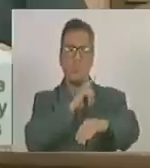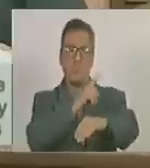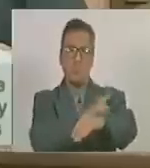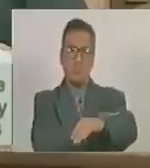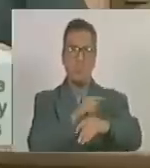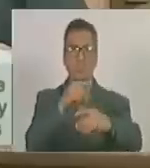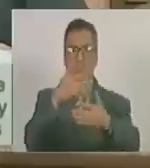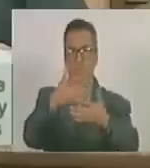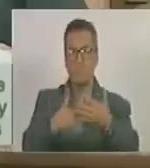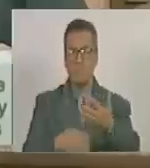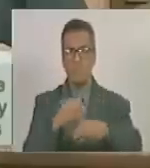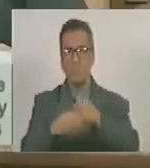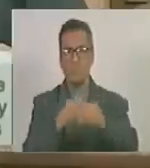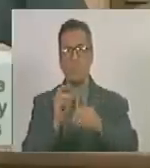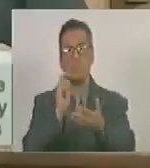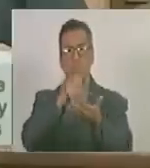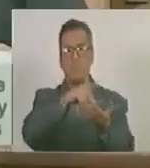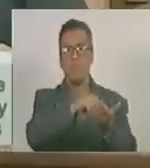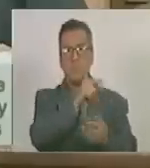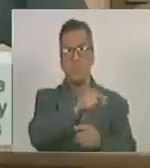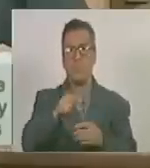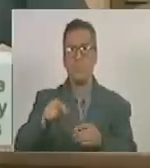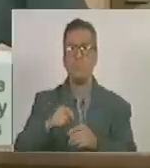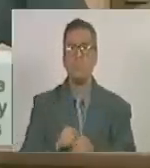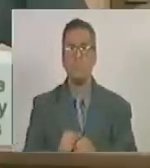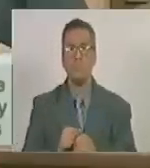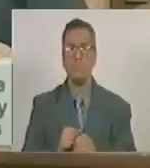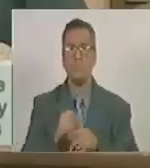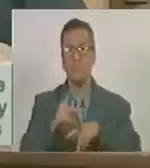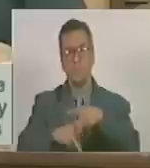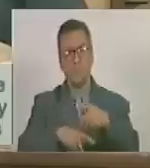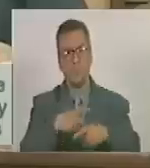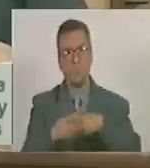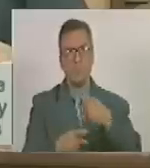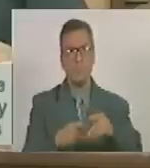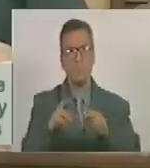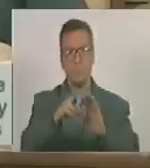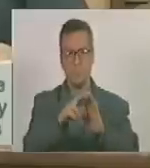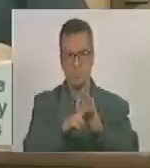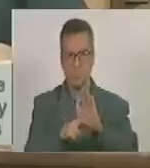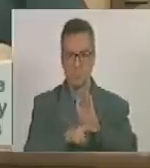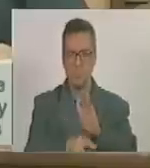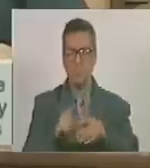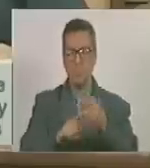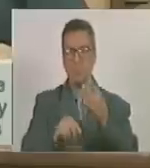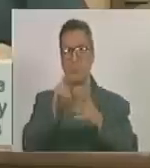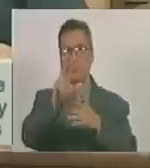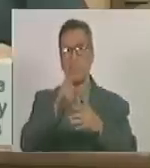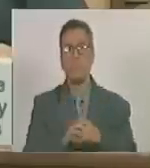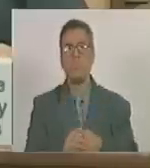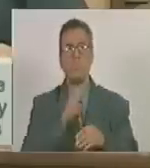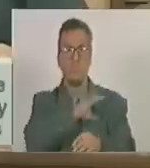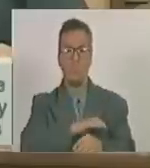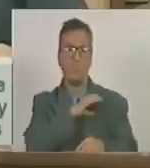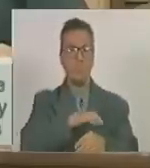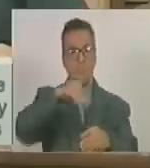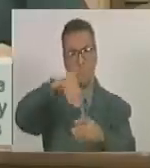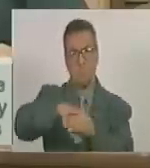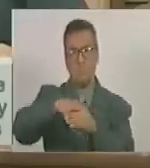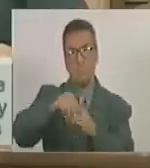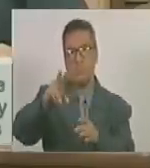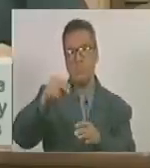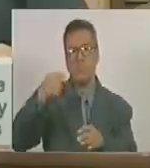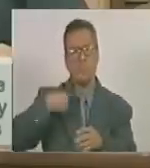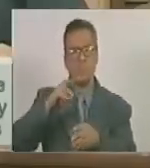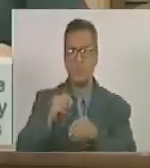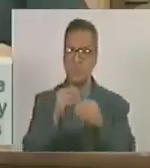con competencia en materia de participación ciudadana, procederá al registro. 3. Si la Comisión Electoral no